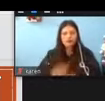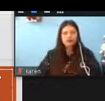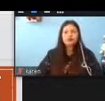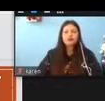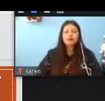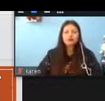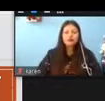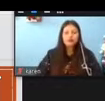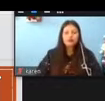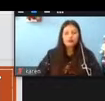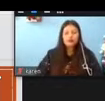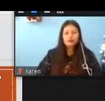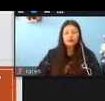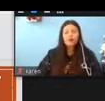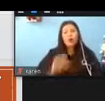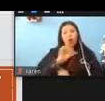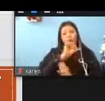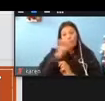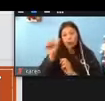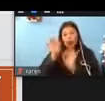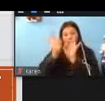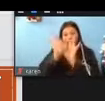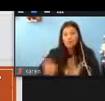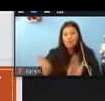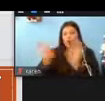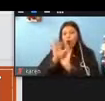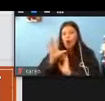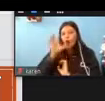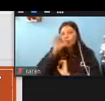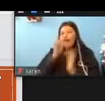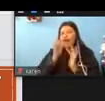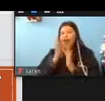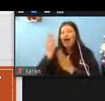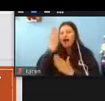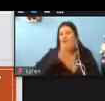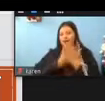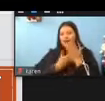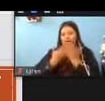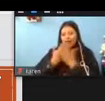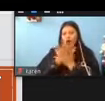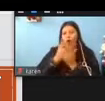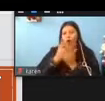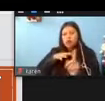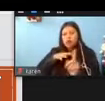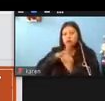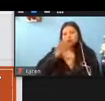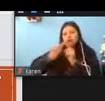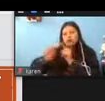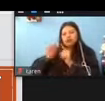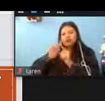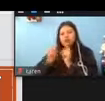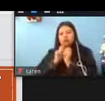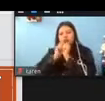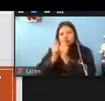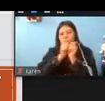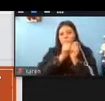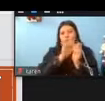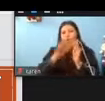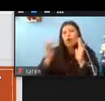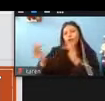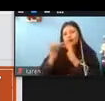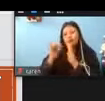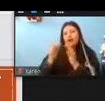Otro problema importante que identificamos fue el análisis de las implicaciones de las distintas denominaciones del